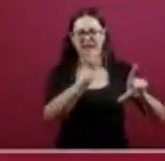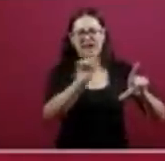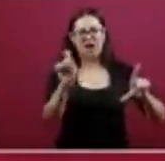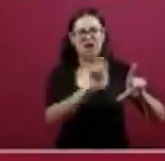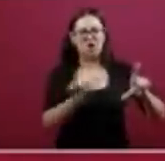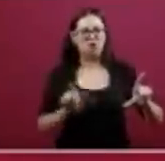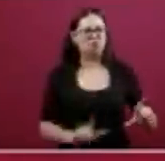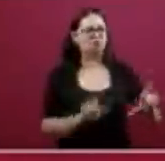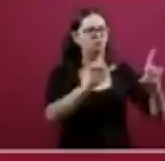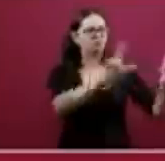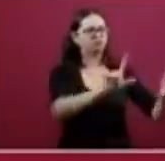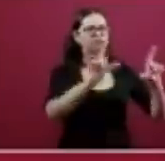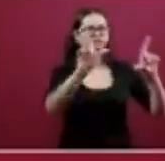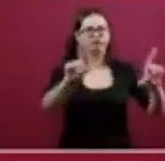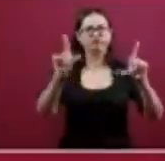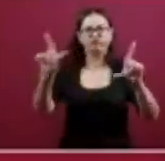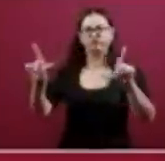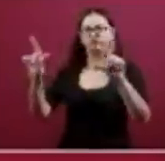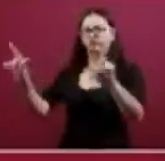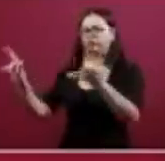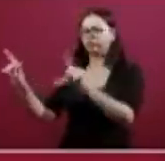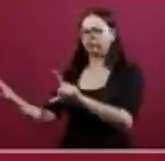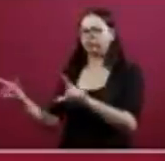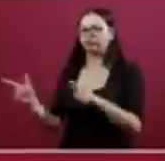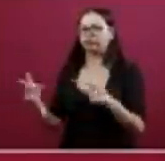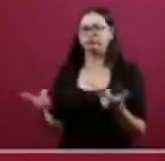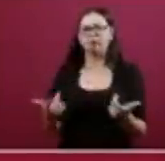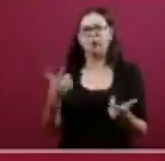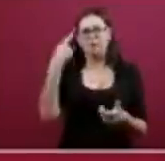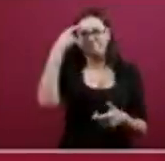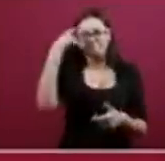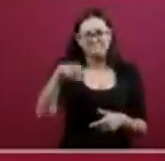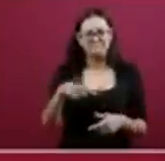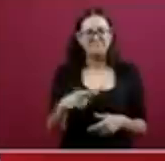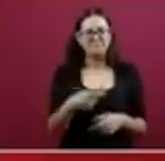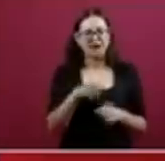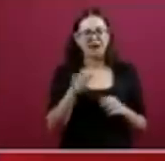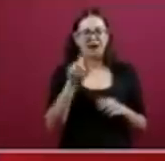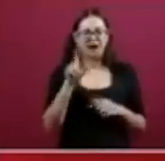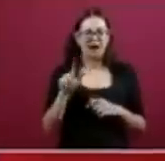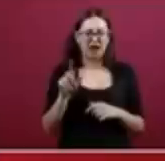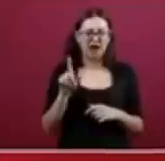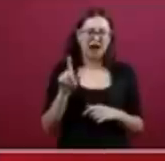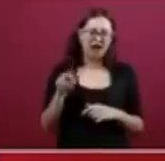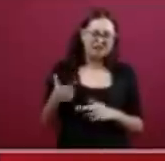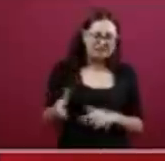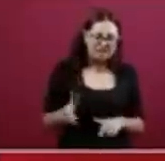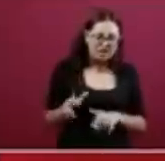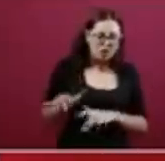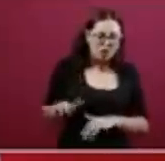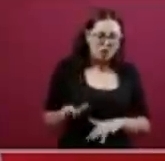para que no se tire en el arroyo detergente,